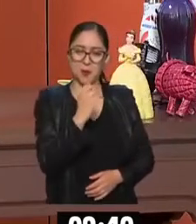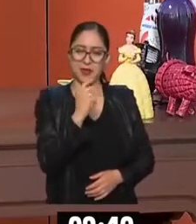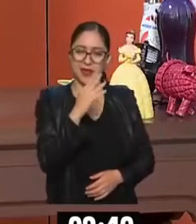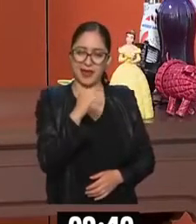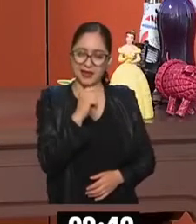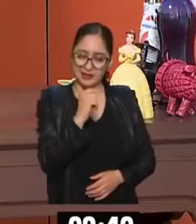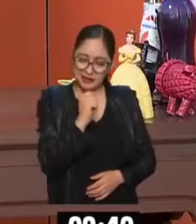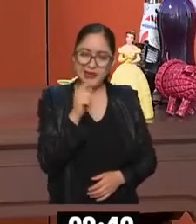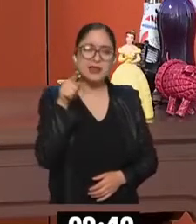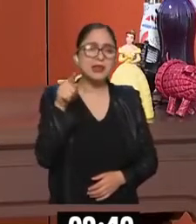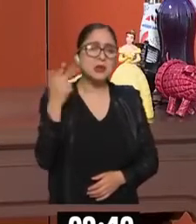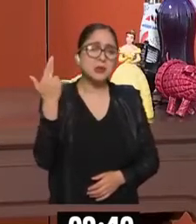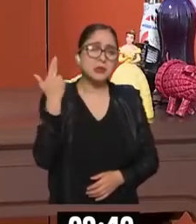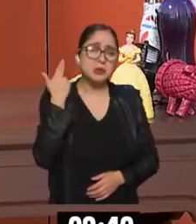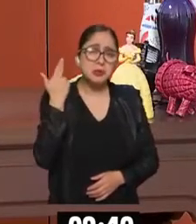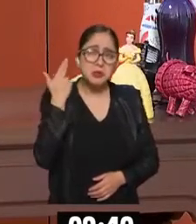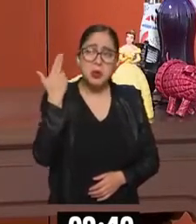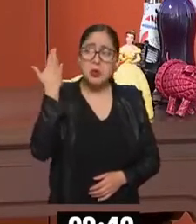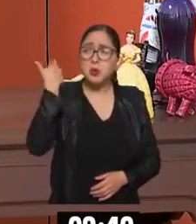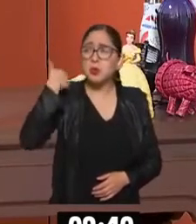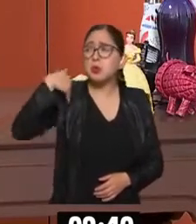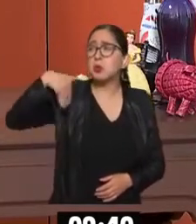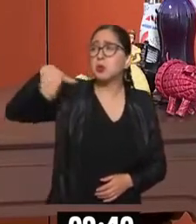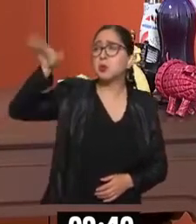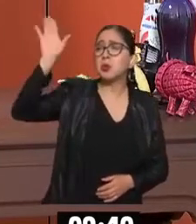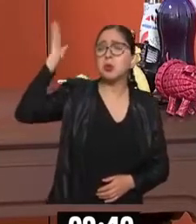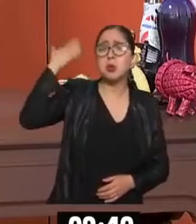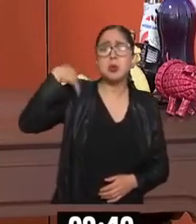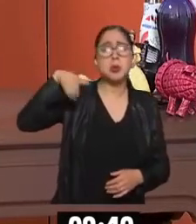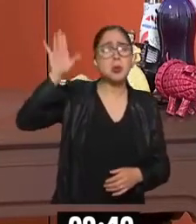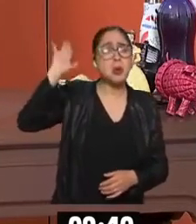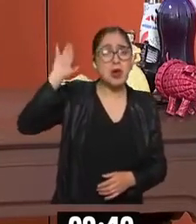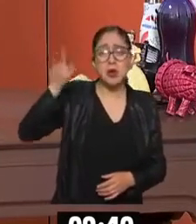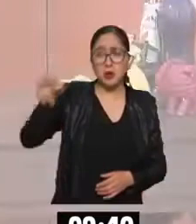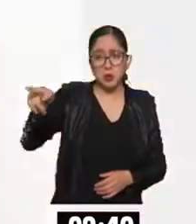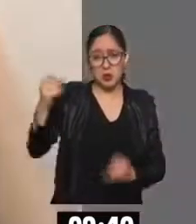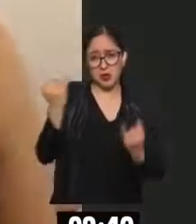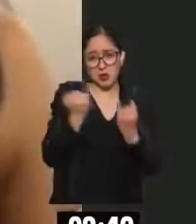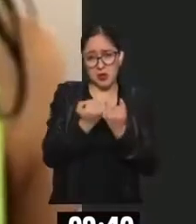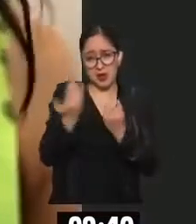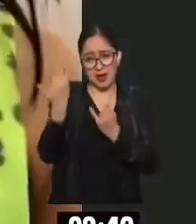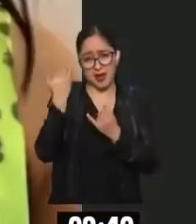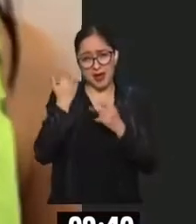es un formato que empezó hace tanto tiempo, como tú bien decías, empezaste con un podcast en Dixo.